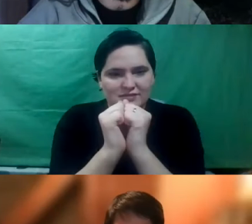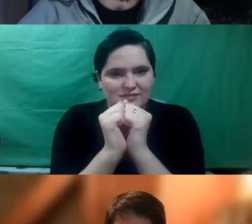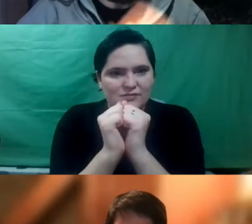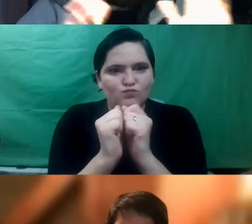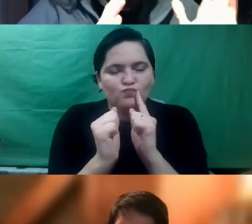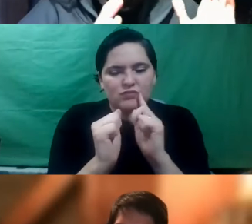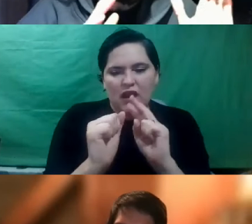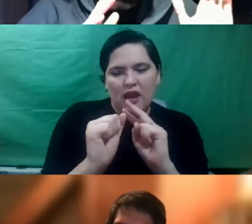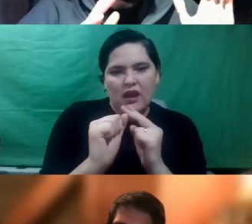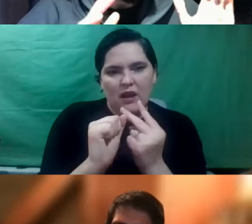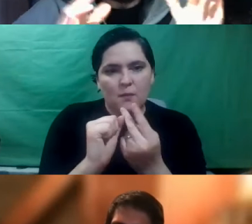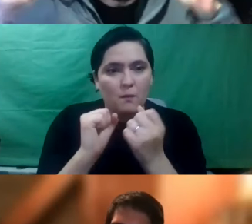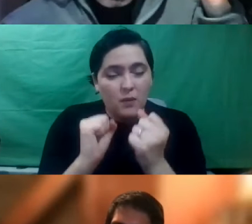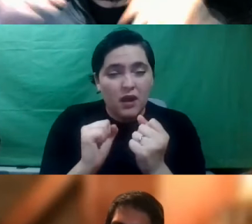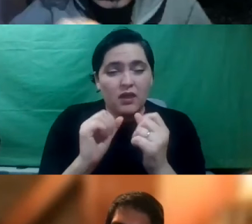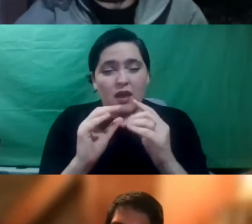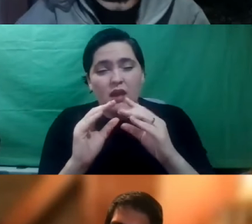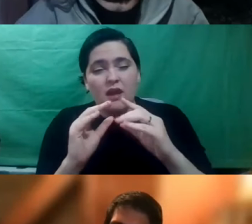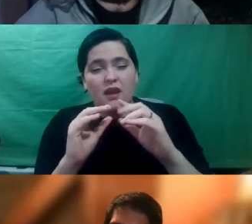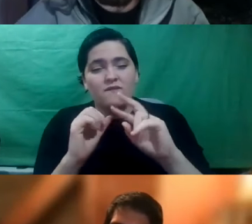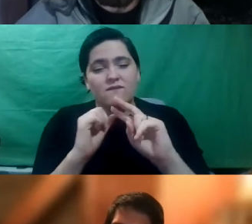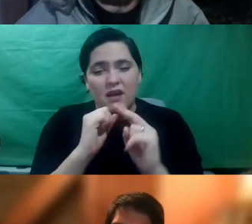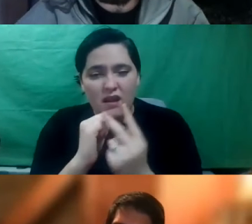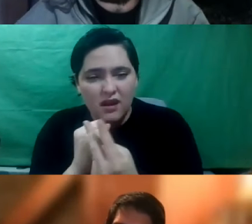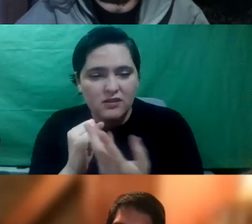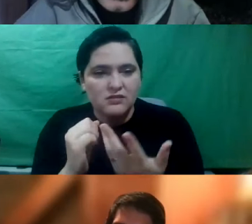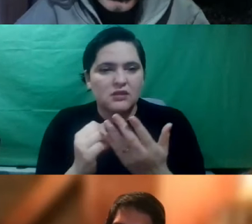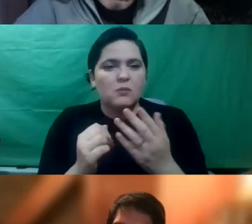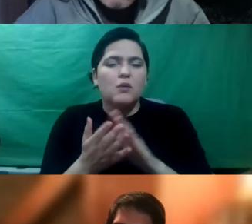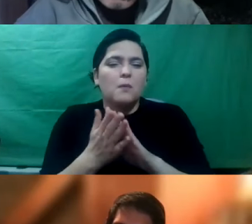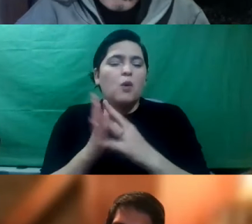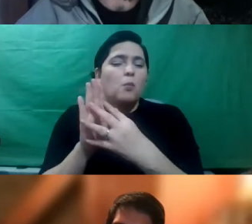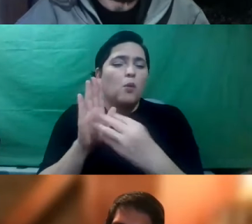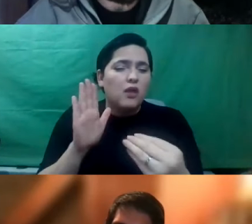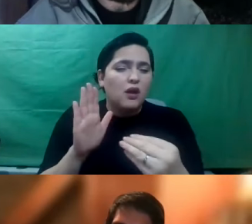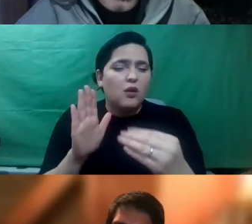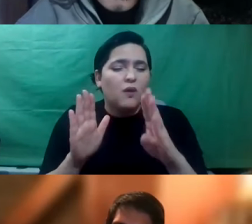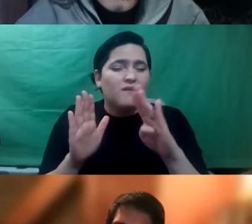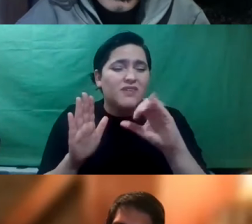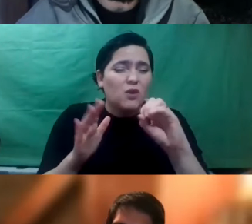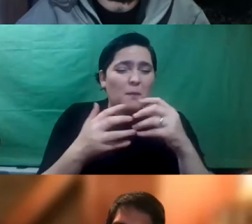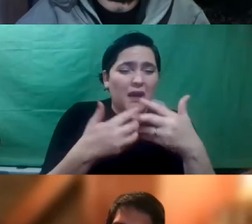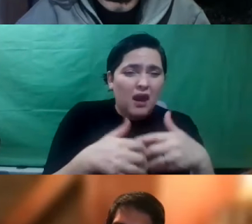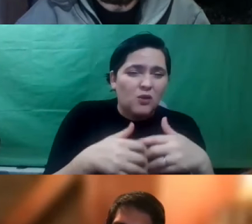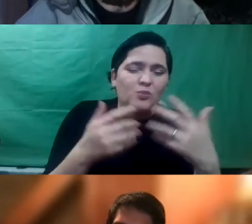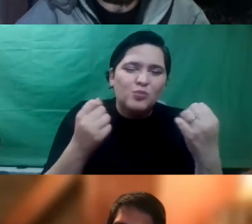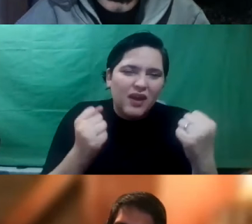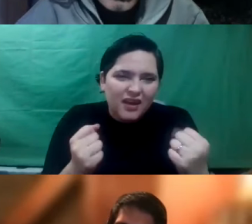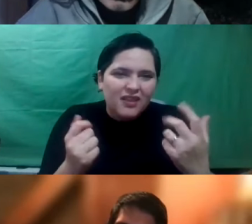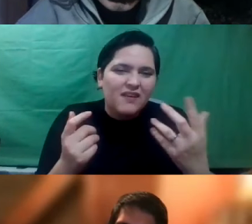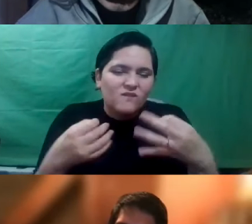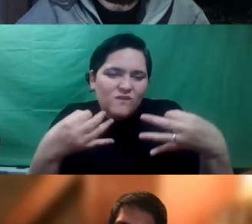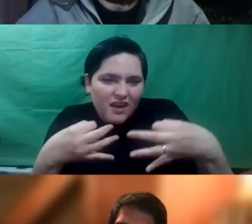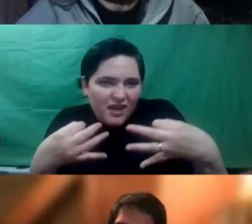poder modelarlo con estos modelos. Porque eventualmente, si es que hay los modelos biomecánicos que planteas tú, sería mucho más rico en términos de